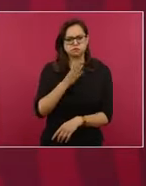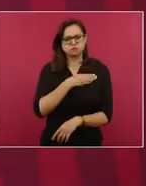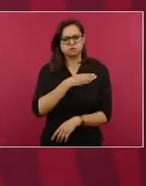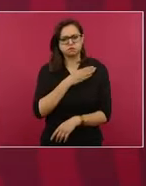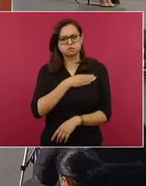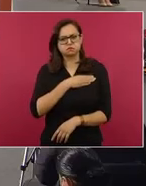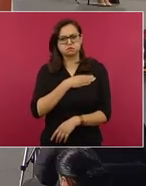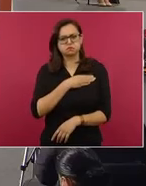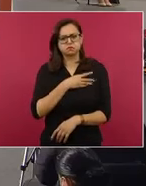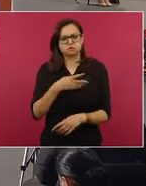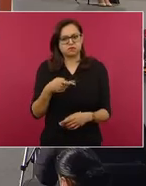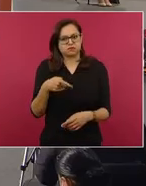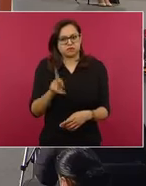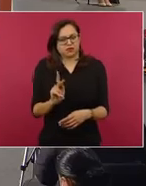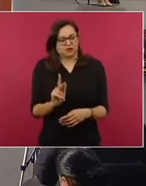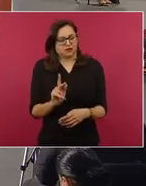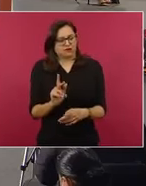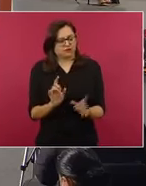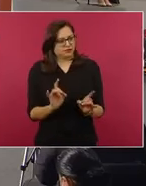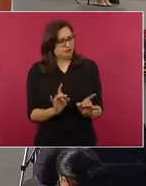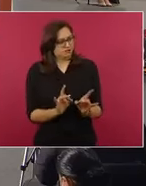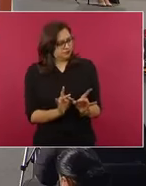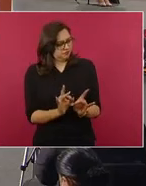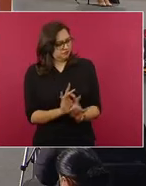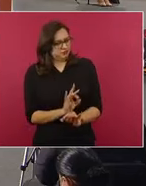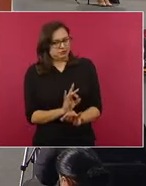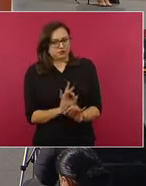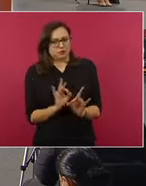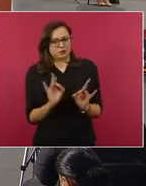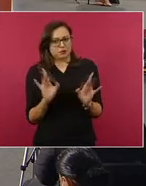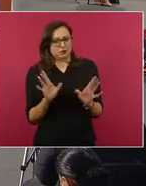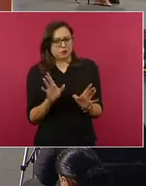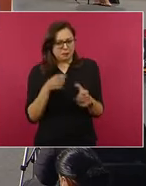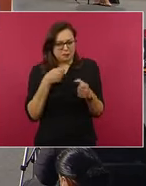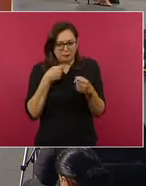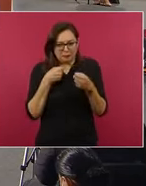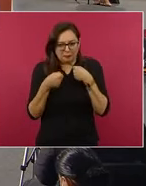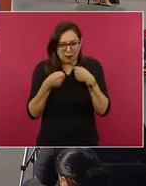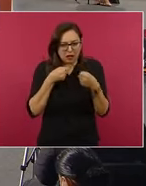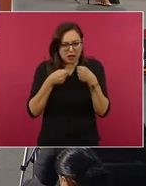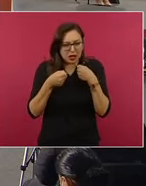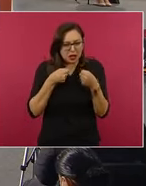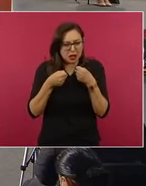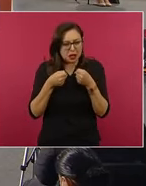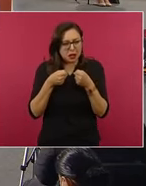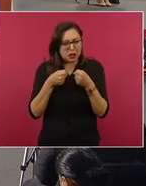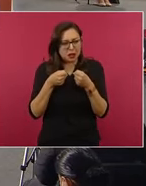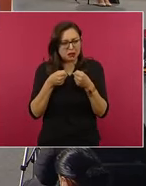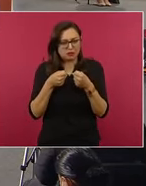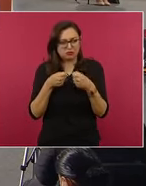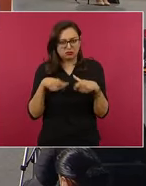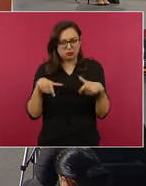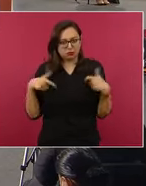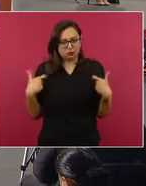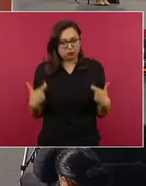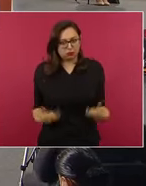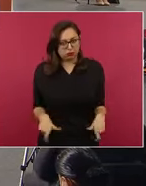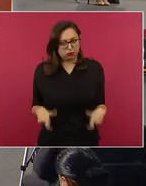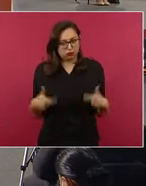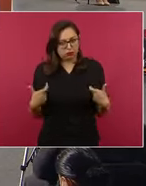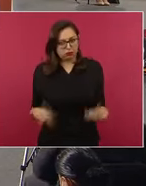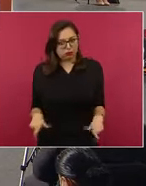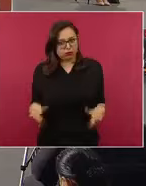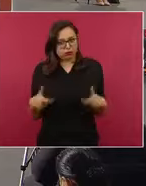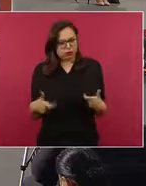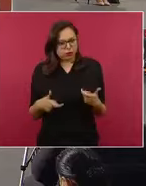Aquí es común, con el noble oficio del periodismo, acumular tanto dinero. Ah,